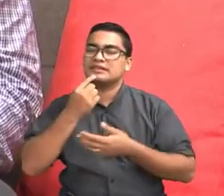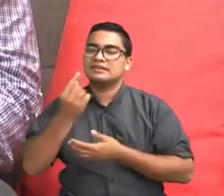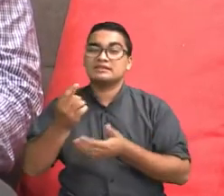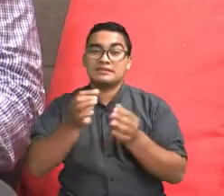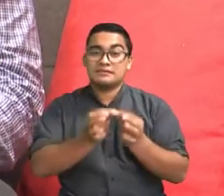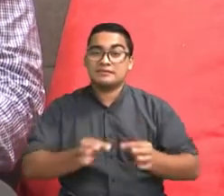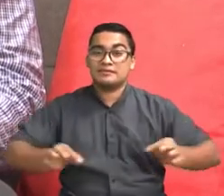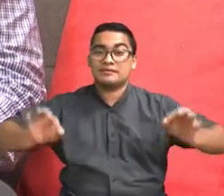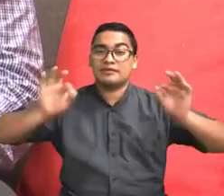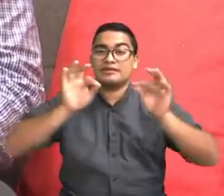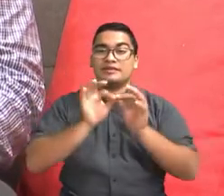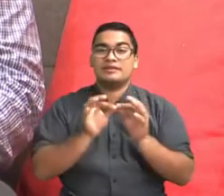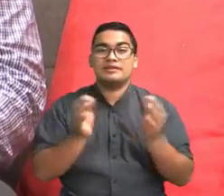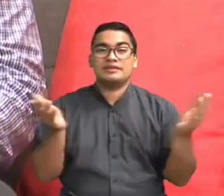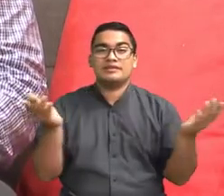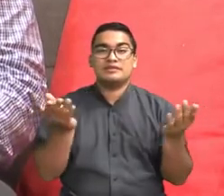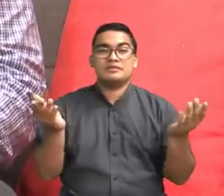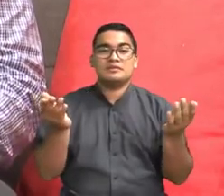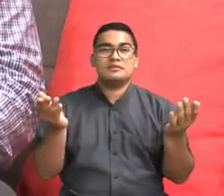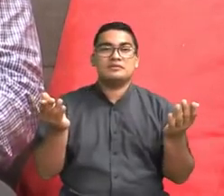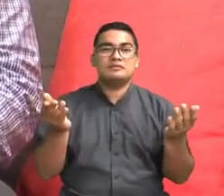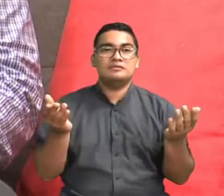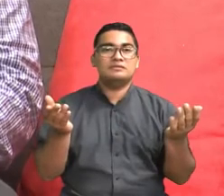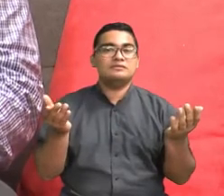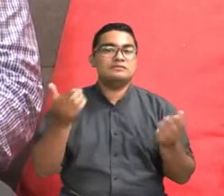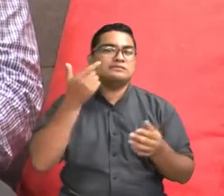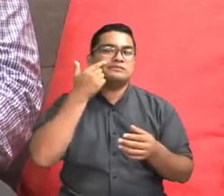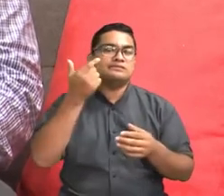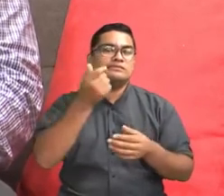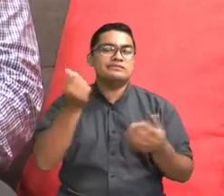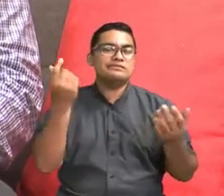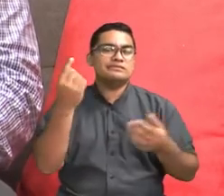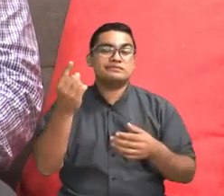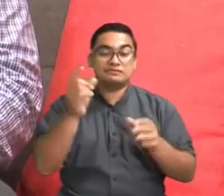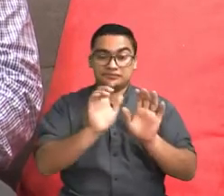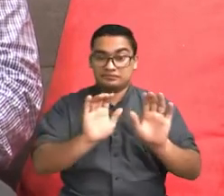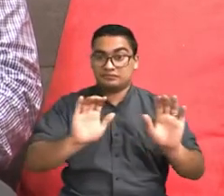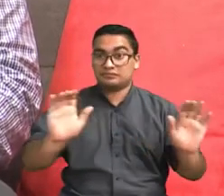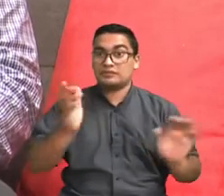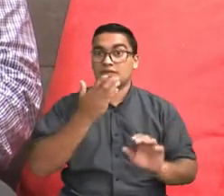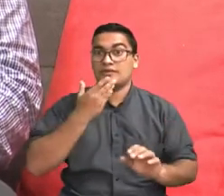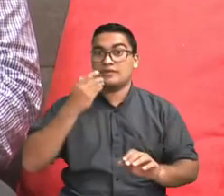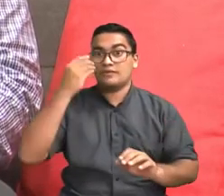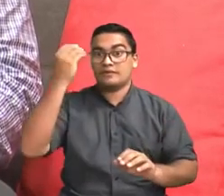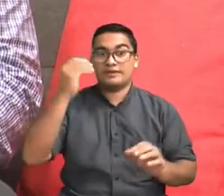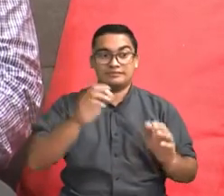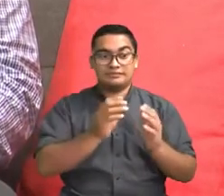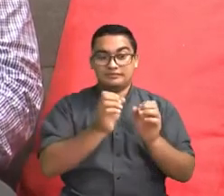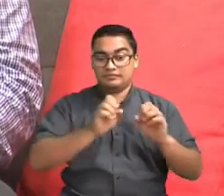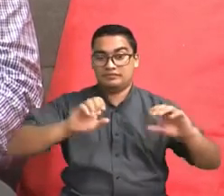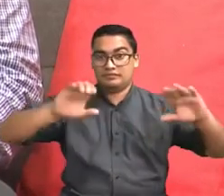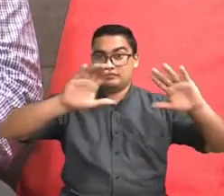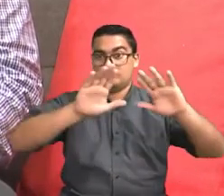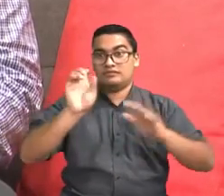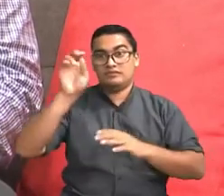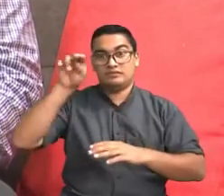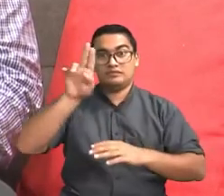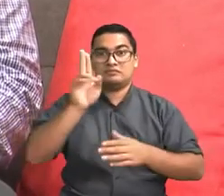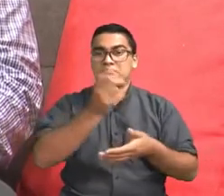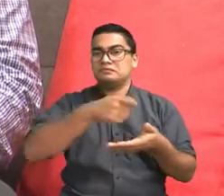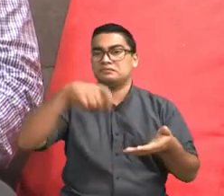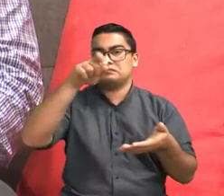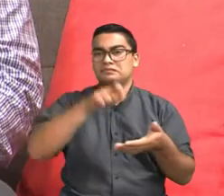importantísimo, y es conocer cómo la Convención sobre los Derechos de los Niños, Niñas y Adolescentes integra precisamente a las